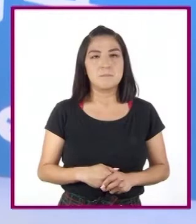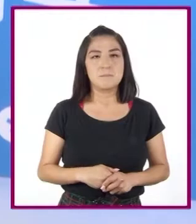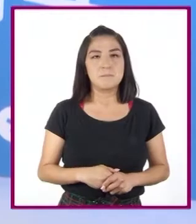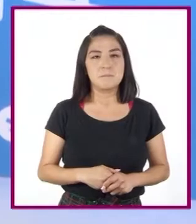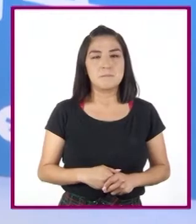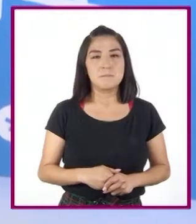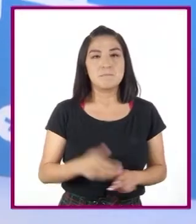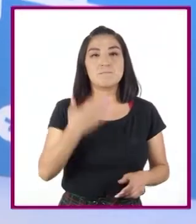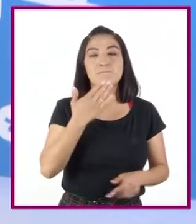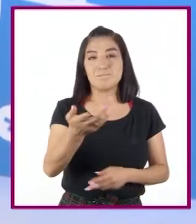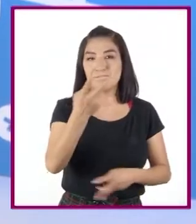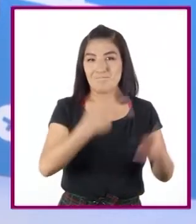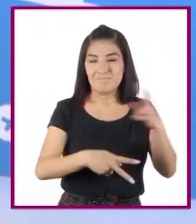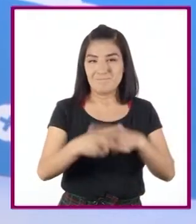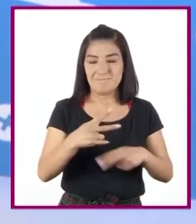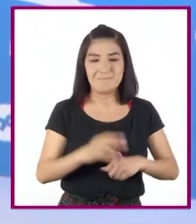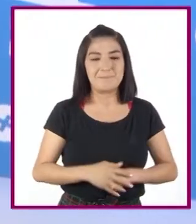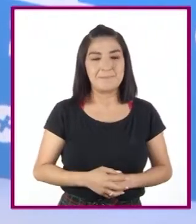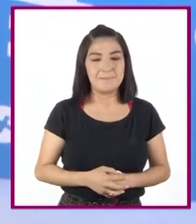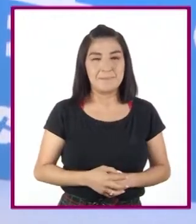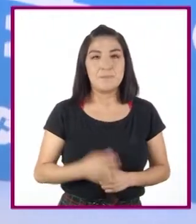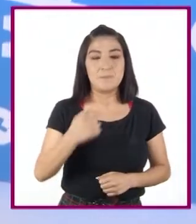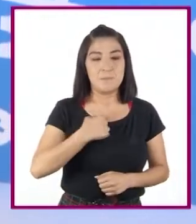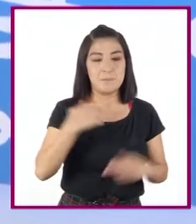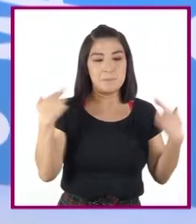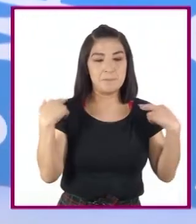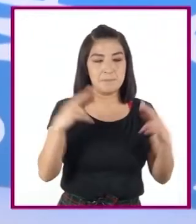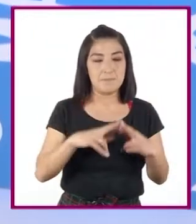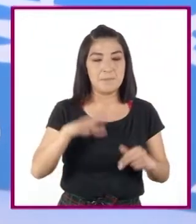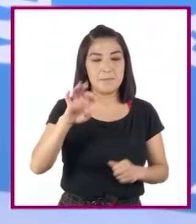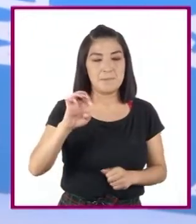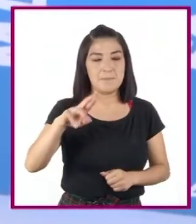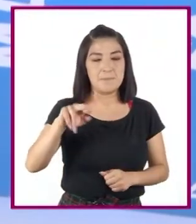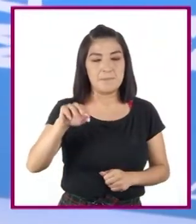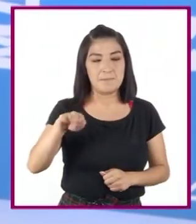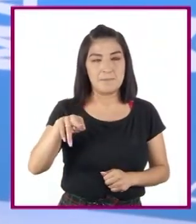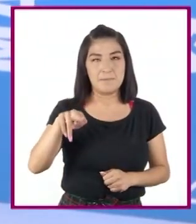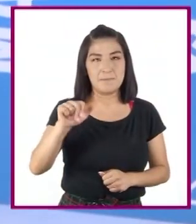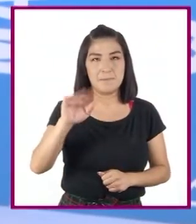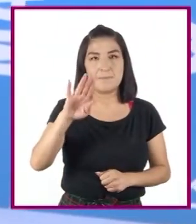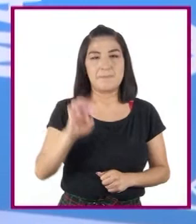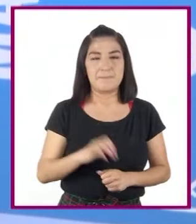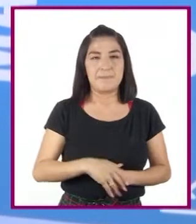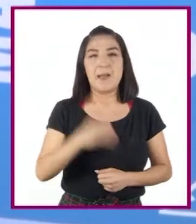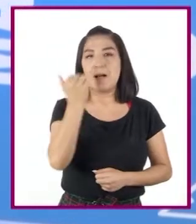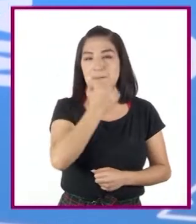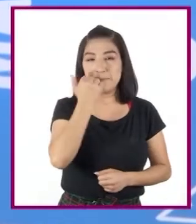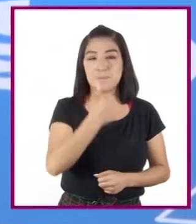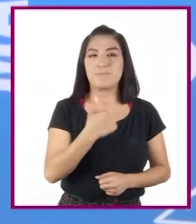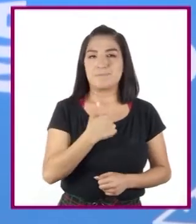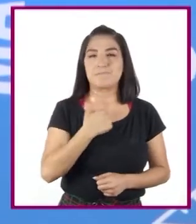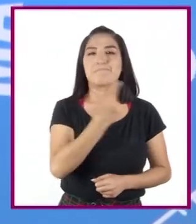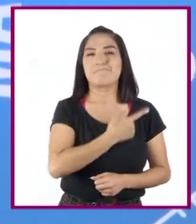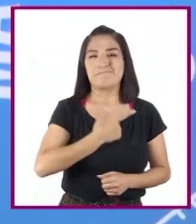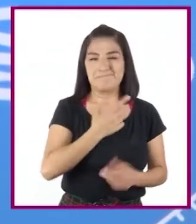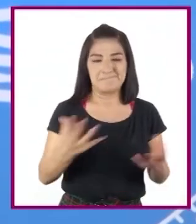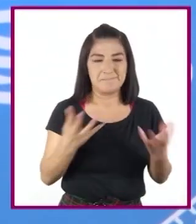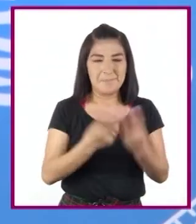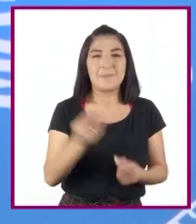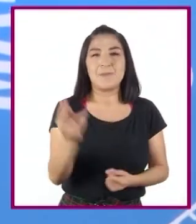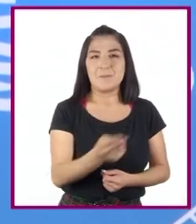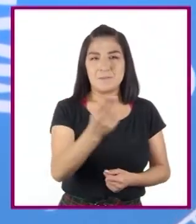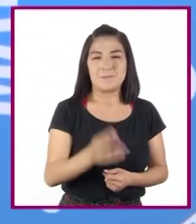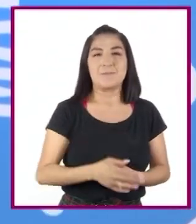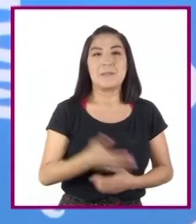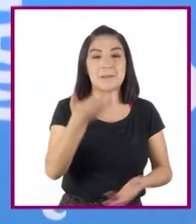Bienvenidas y bienvenidos. Soy el profesor Bernabé. Alumnas y alumnos, para mí es un gusto estar con ustedes, compartiendo